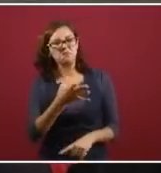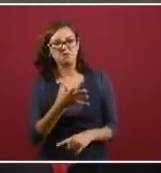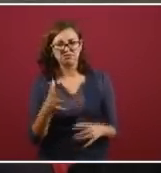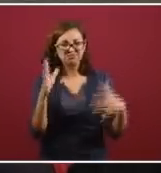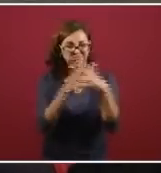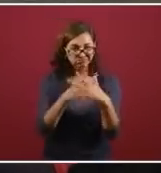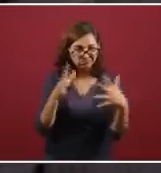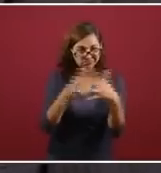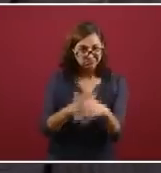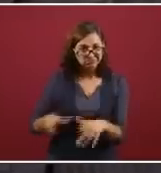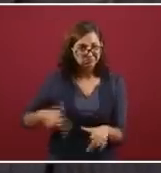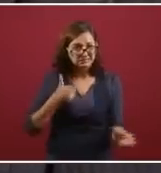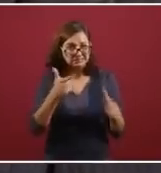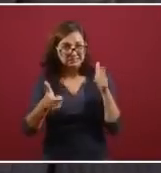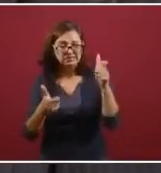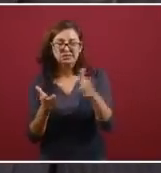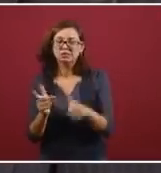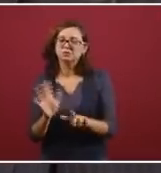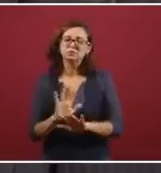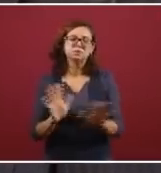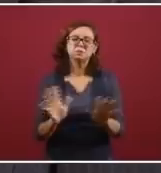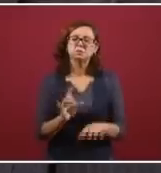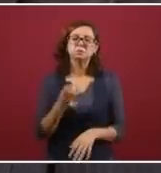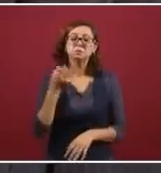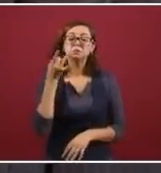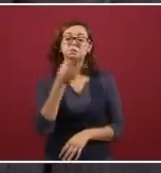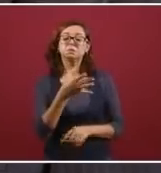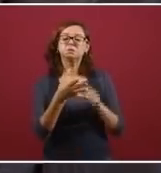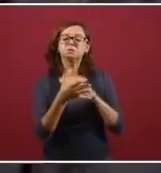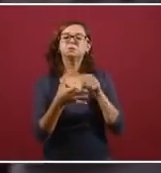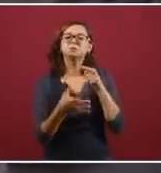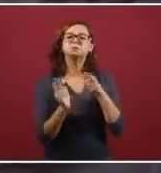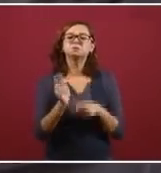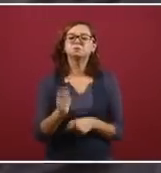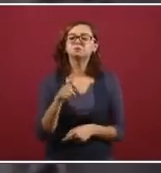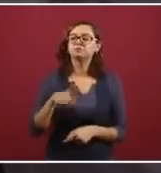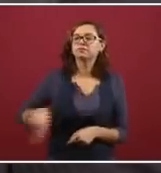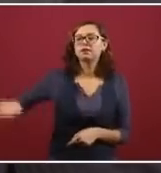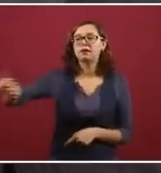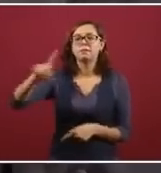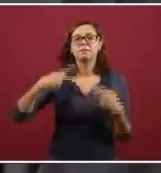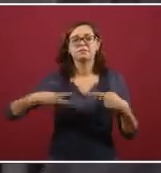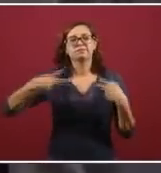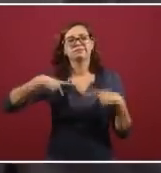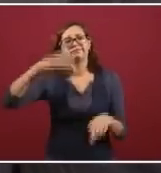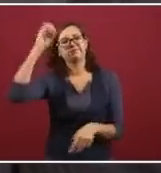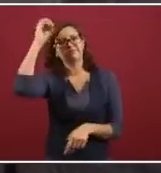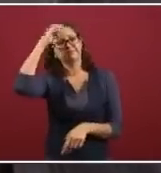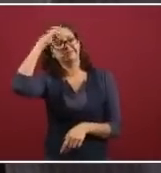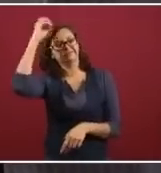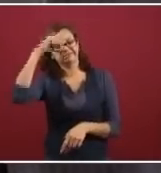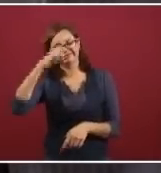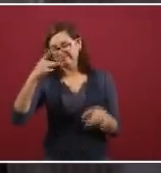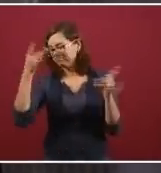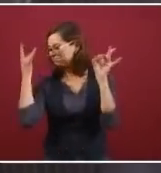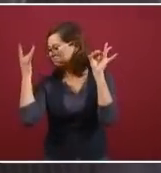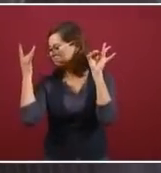vencieron, fue la fuerza de la opinión pública. Ya no lo quería nadie